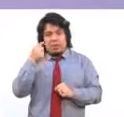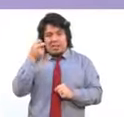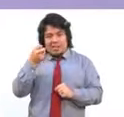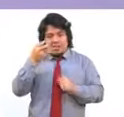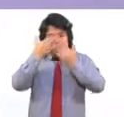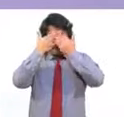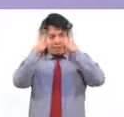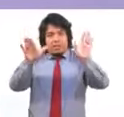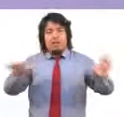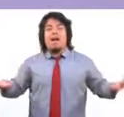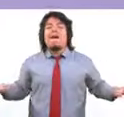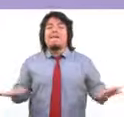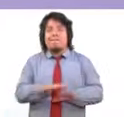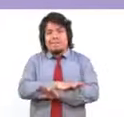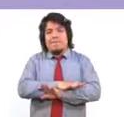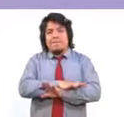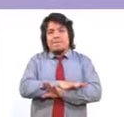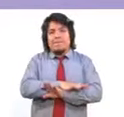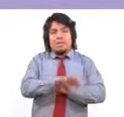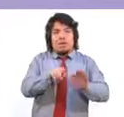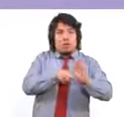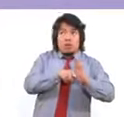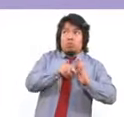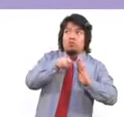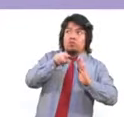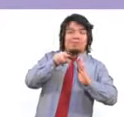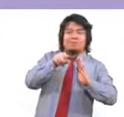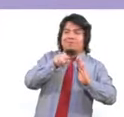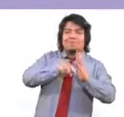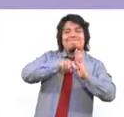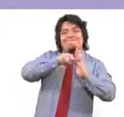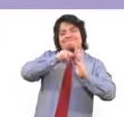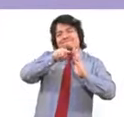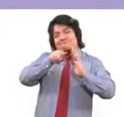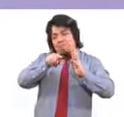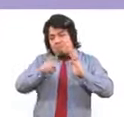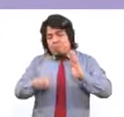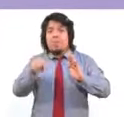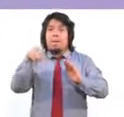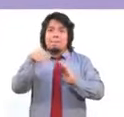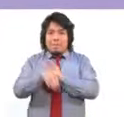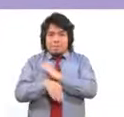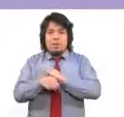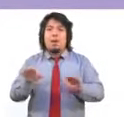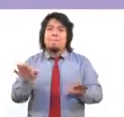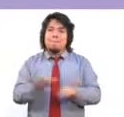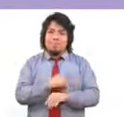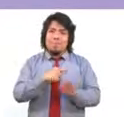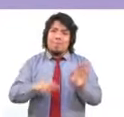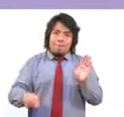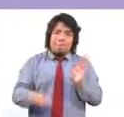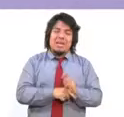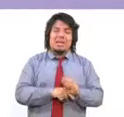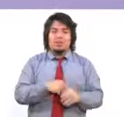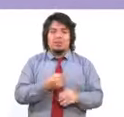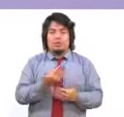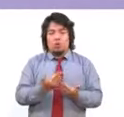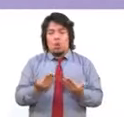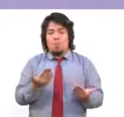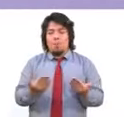hemos cambiado la curva de tal manera que hoy hay menos muertes violentas de mujeres que lo que había en el